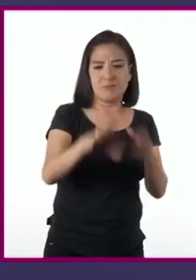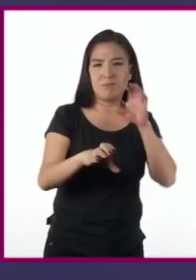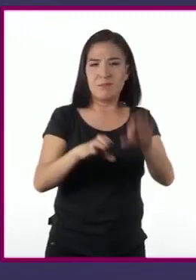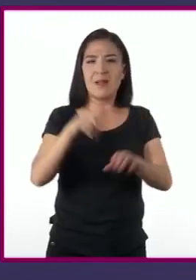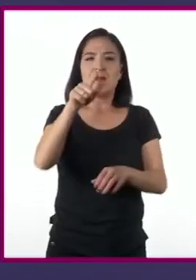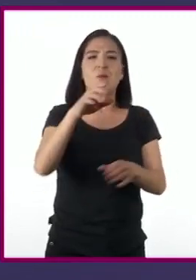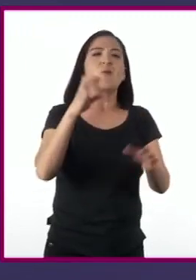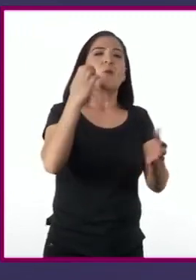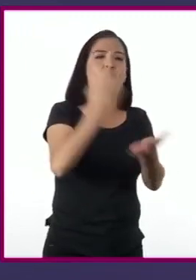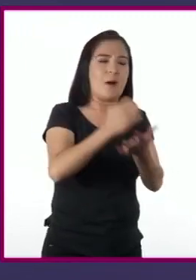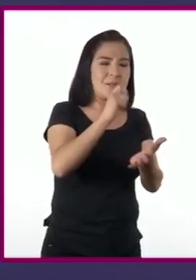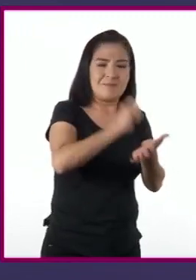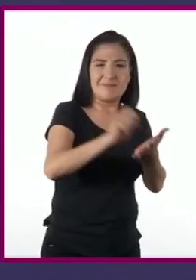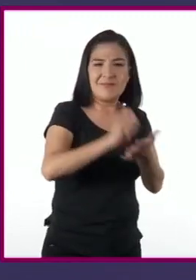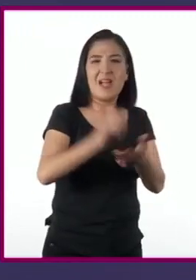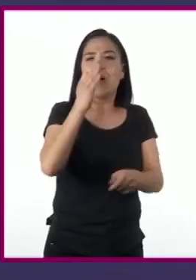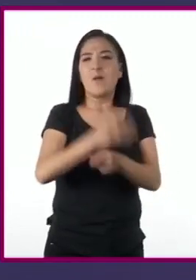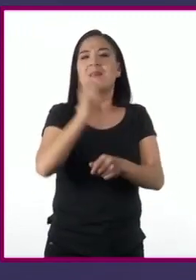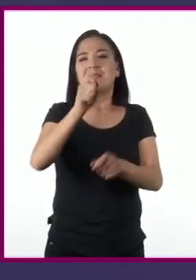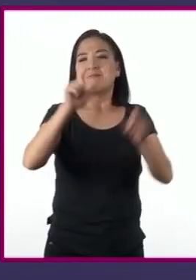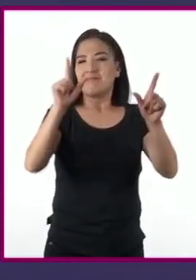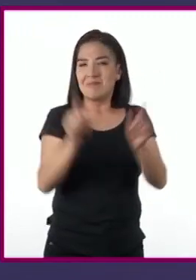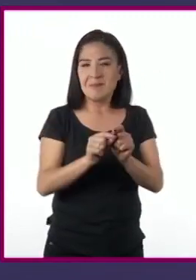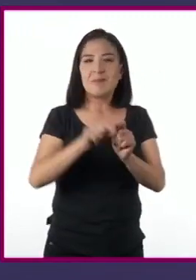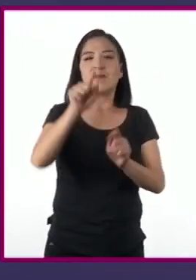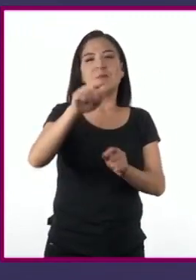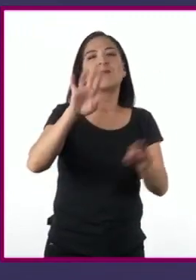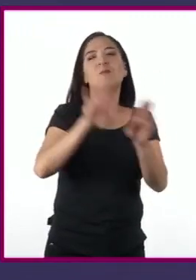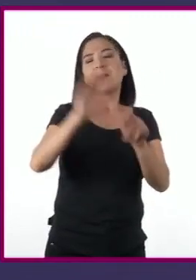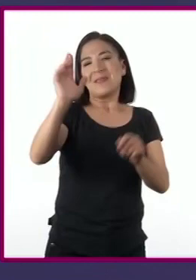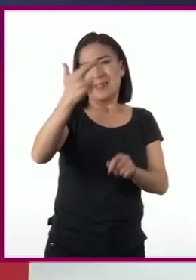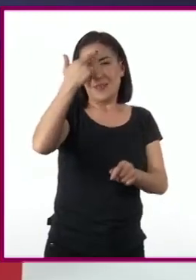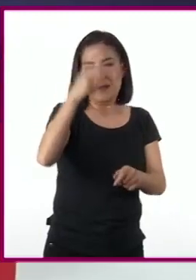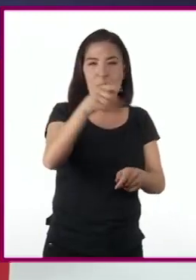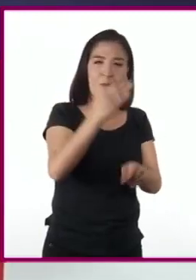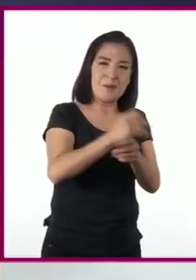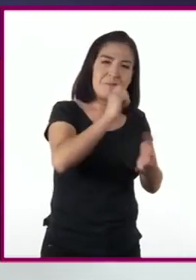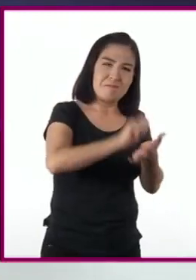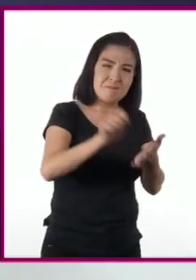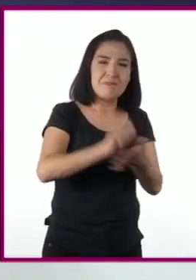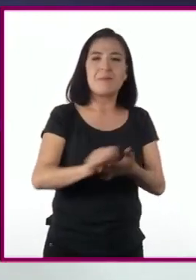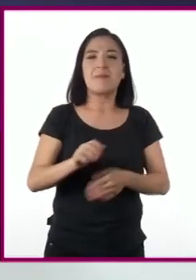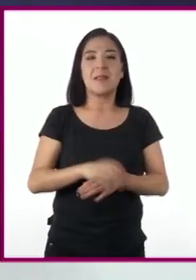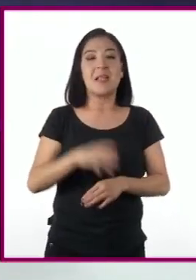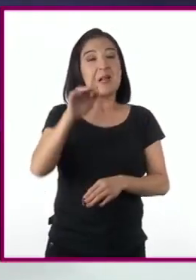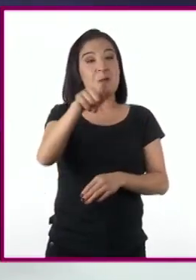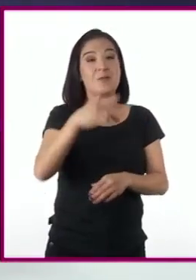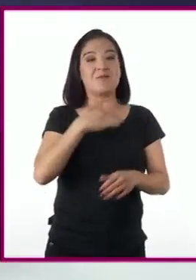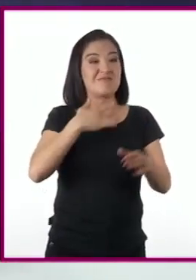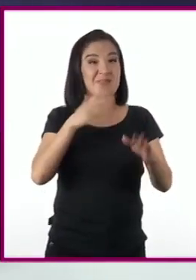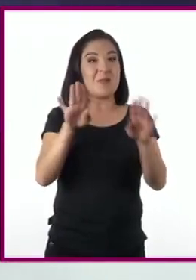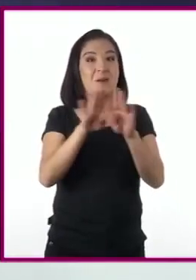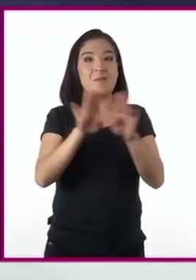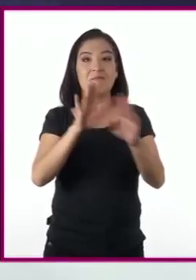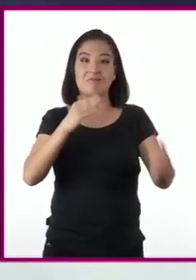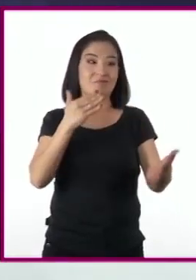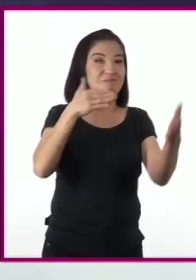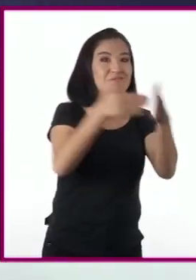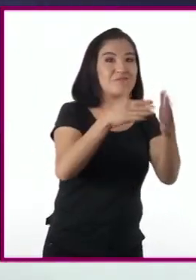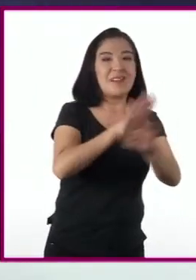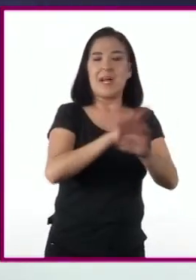en su cuaderno sobre este tema a manera de recordatorio. No hay límite y con